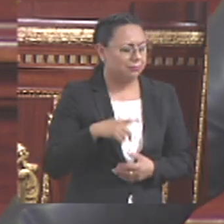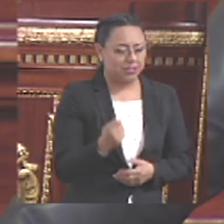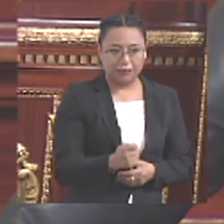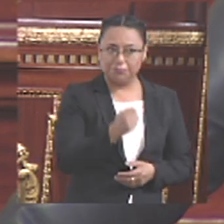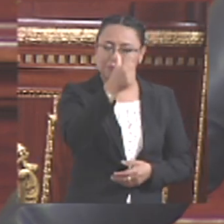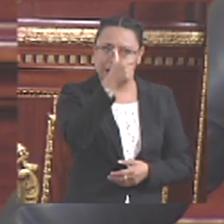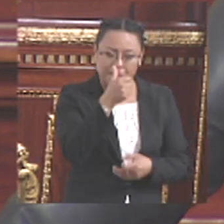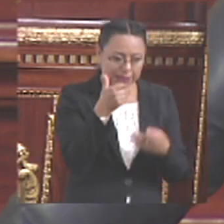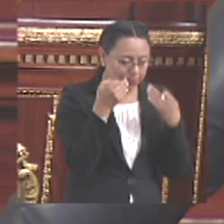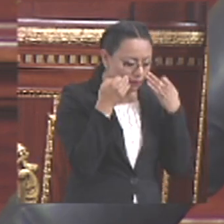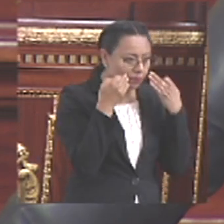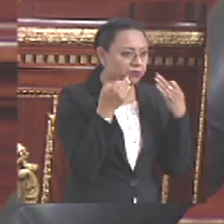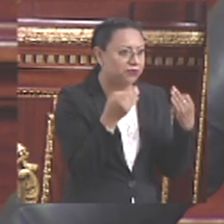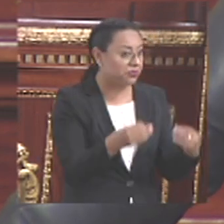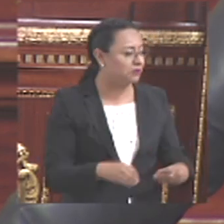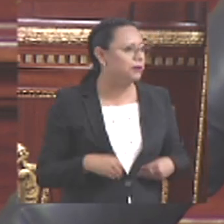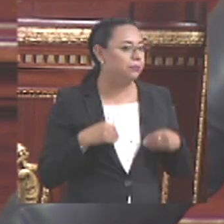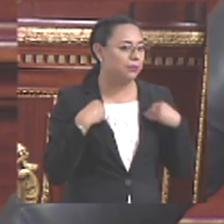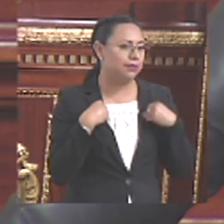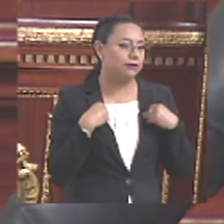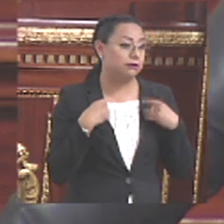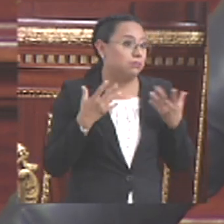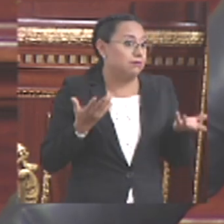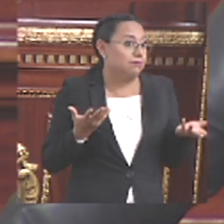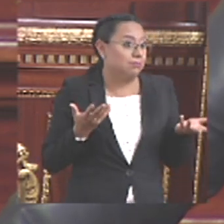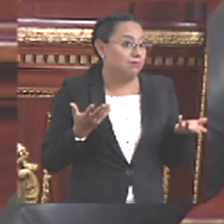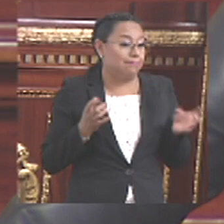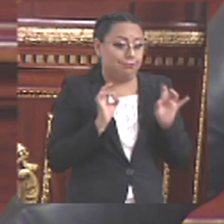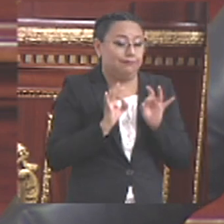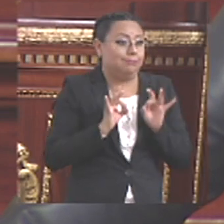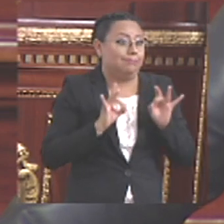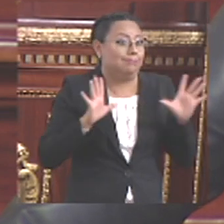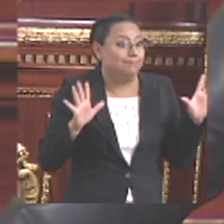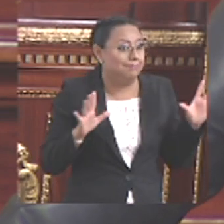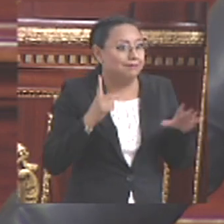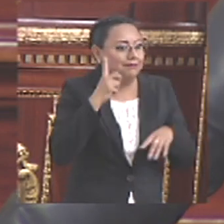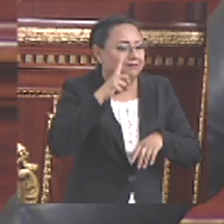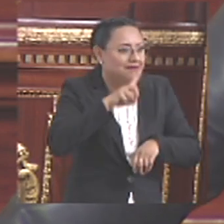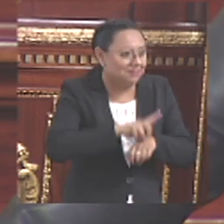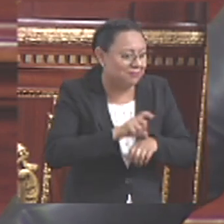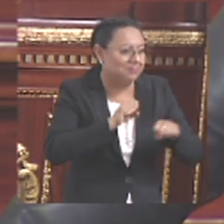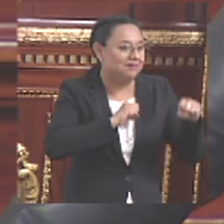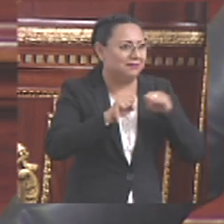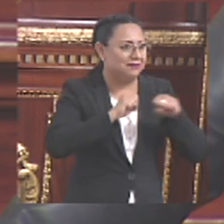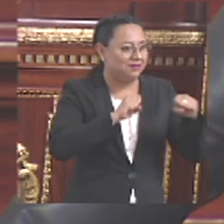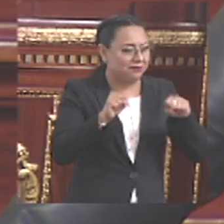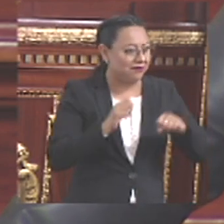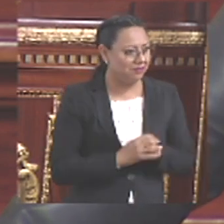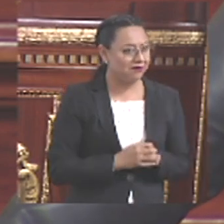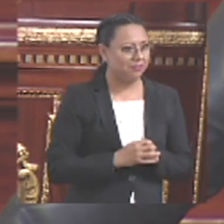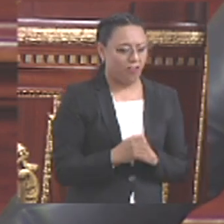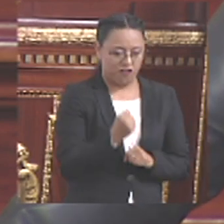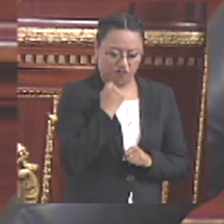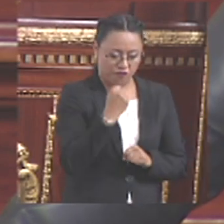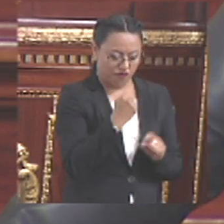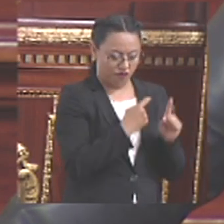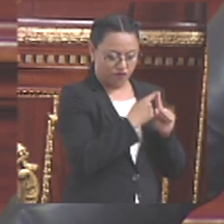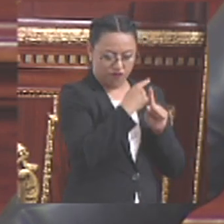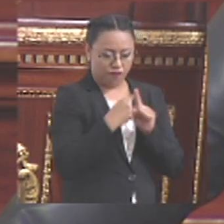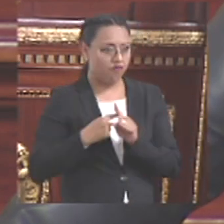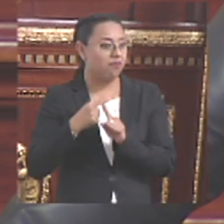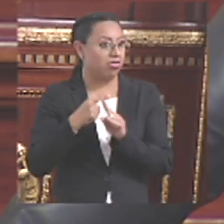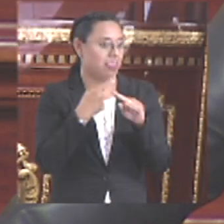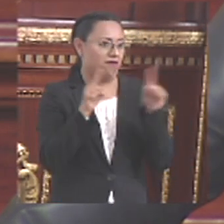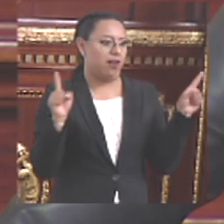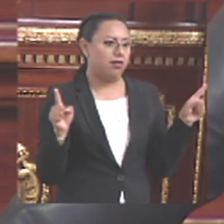vez. ¿Coincidencia o casualidad de un día sísmico? 2 intensidades diferentes, pero daños